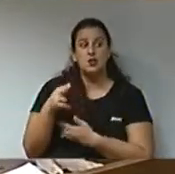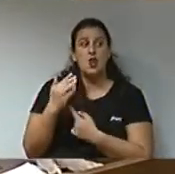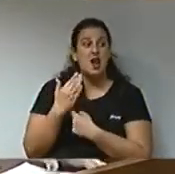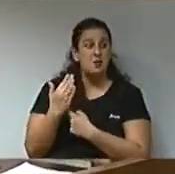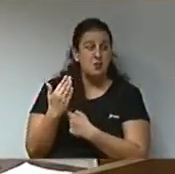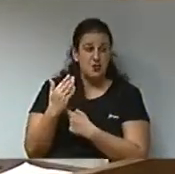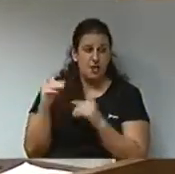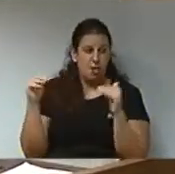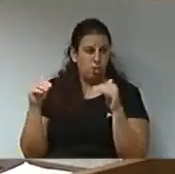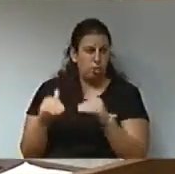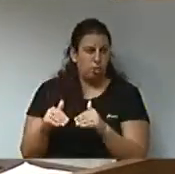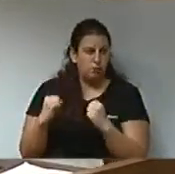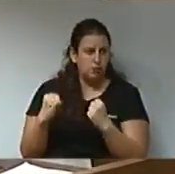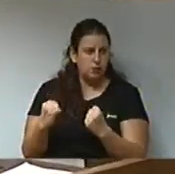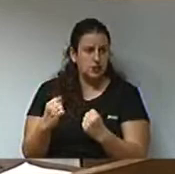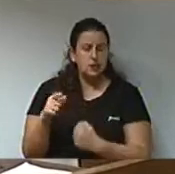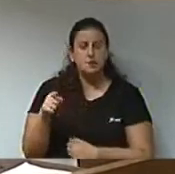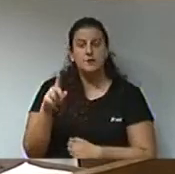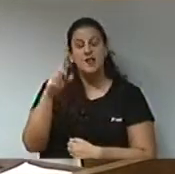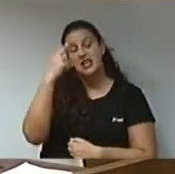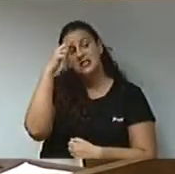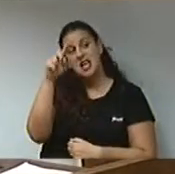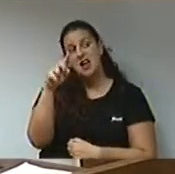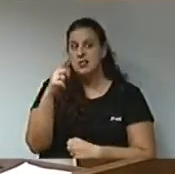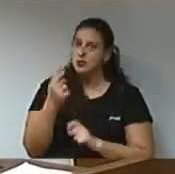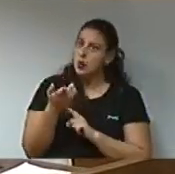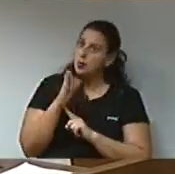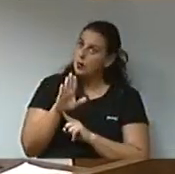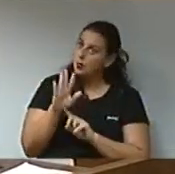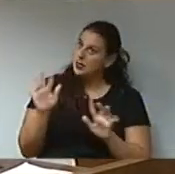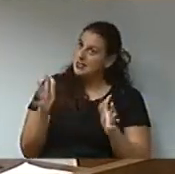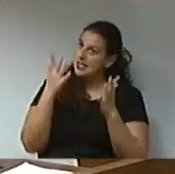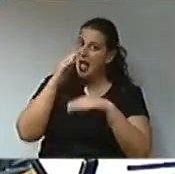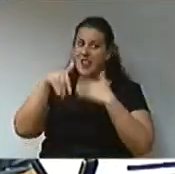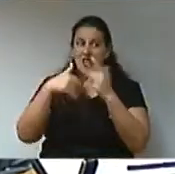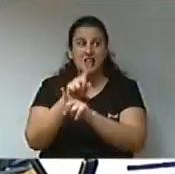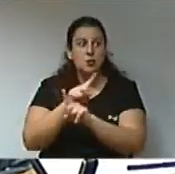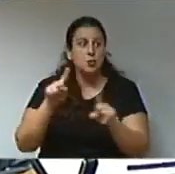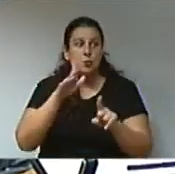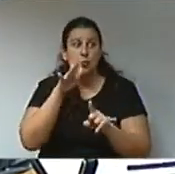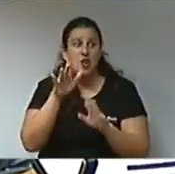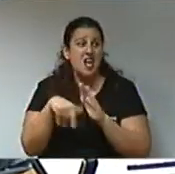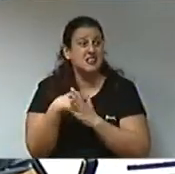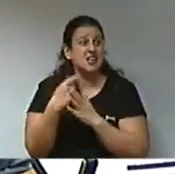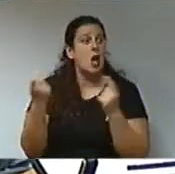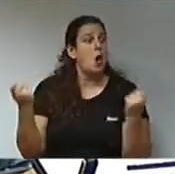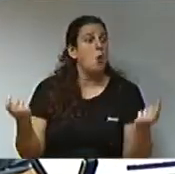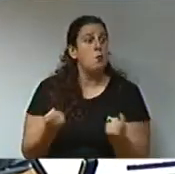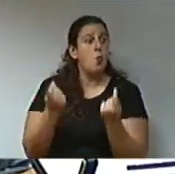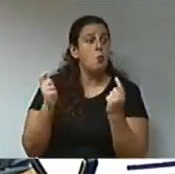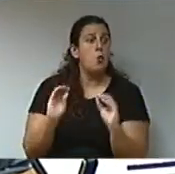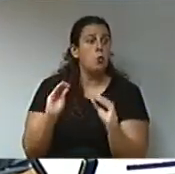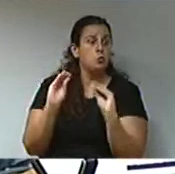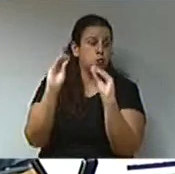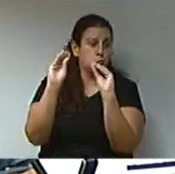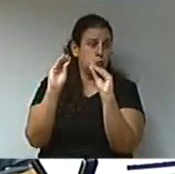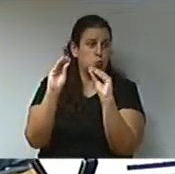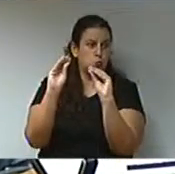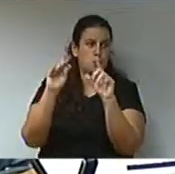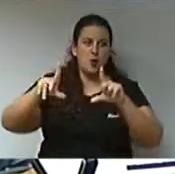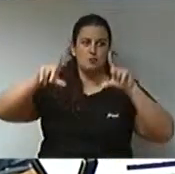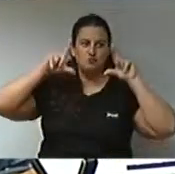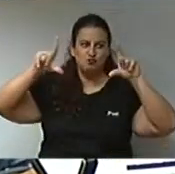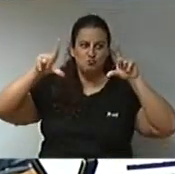UCI. ¿Sabe por qué no ha sacado ninguna de sus propuestas estrella adelante, ni siquiera los anuncios estos que acaparan las